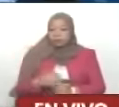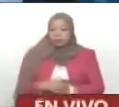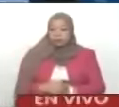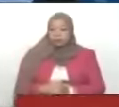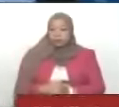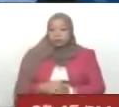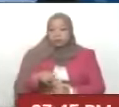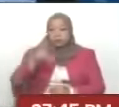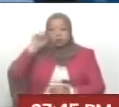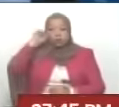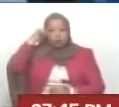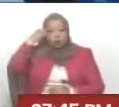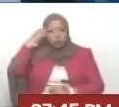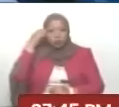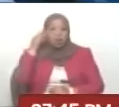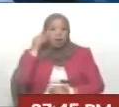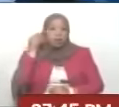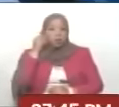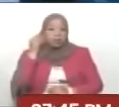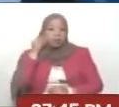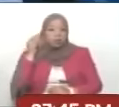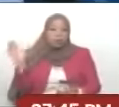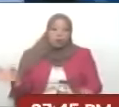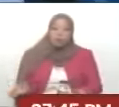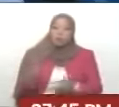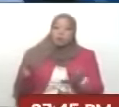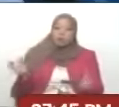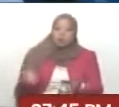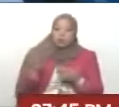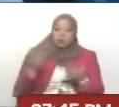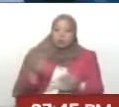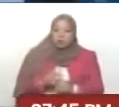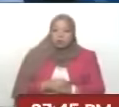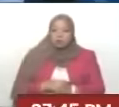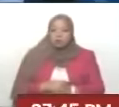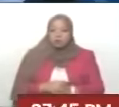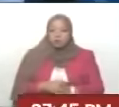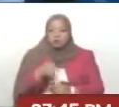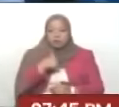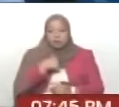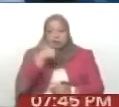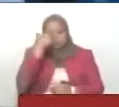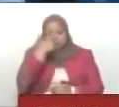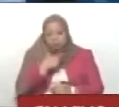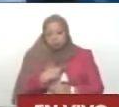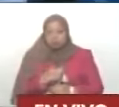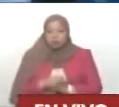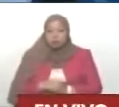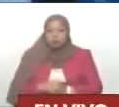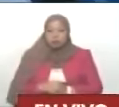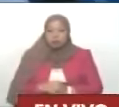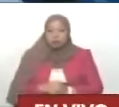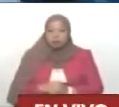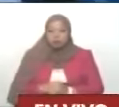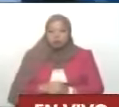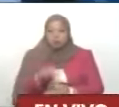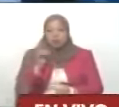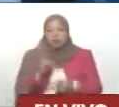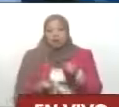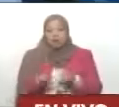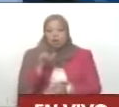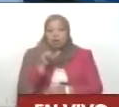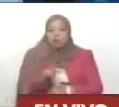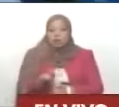tú recuerdas, hubo toda la experiencia promovida por mí personalmente. Porque había mucha gente como